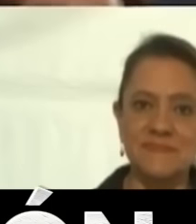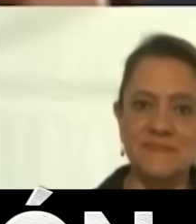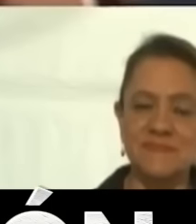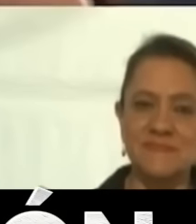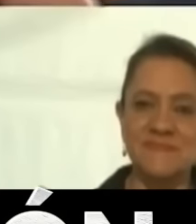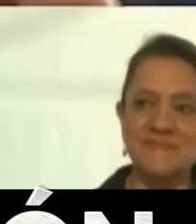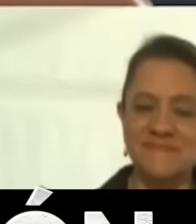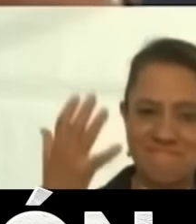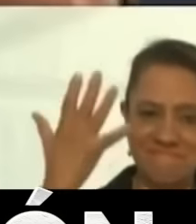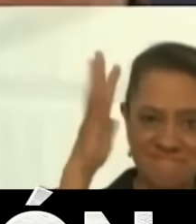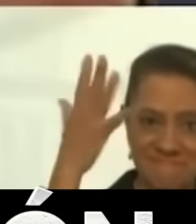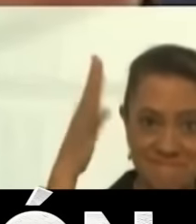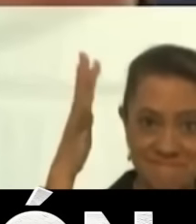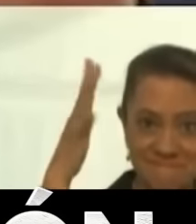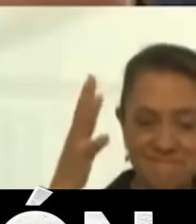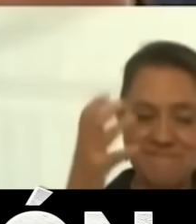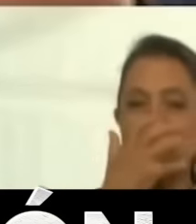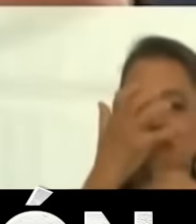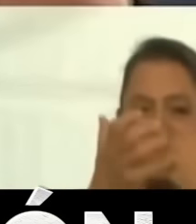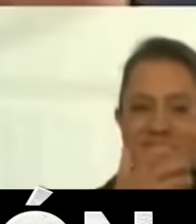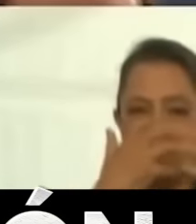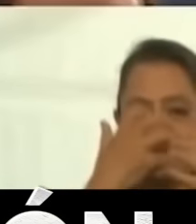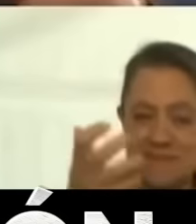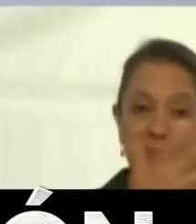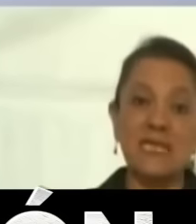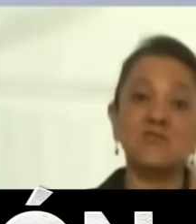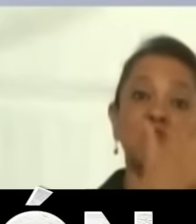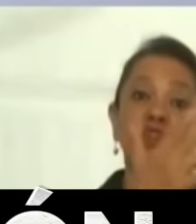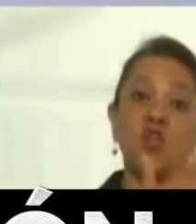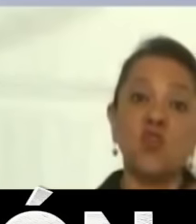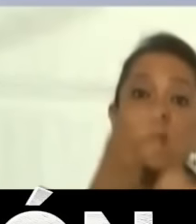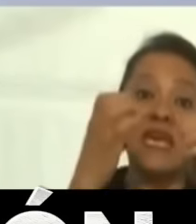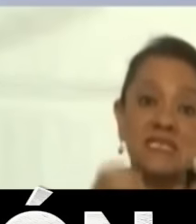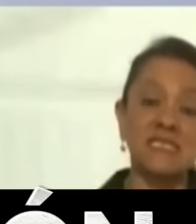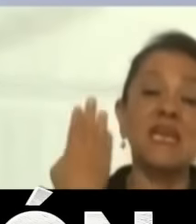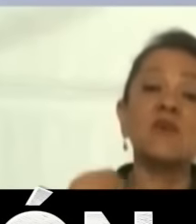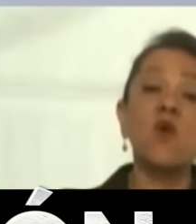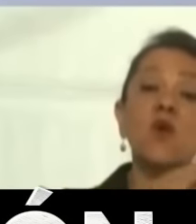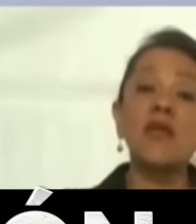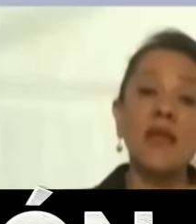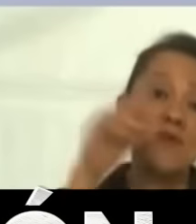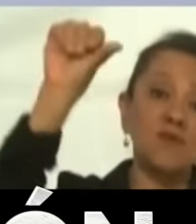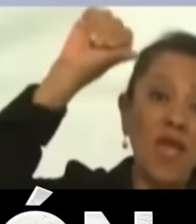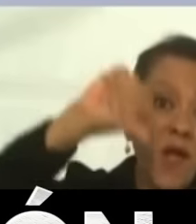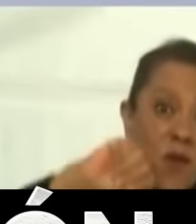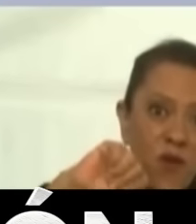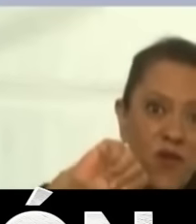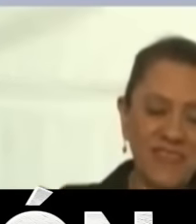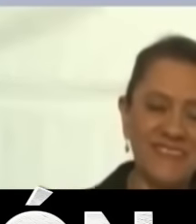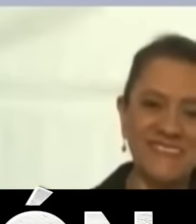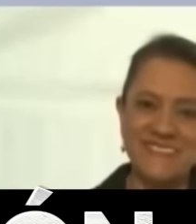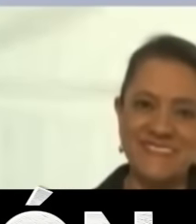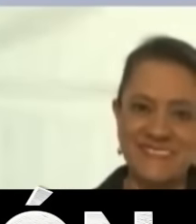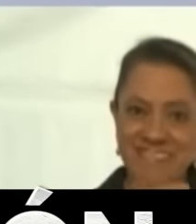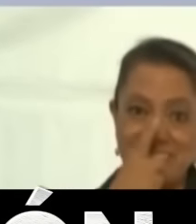estar con Claudia hoy. Es un honor estar con Claudia hoy.